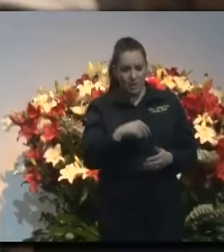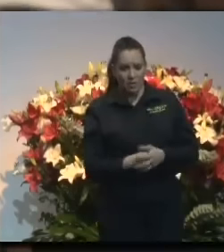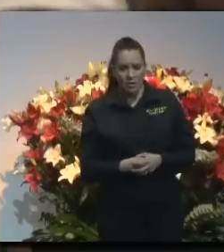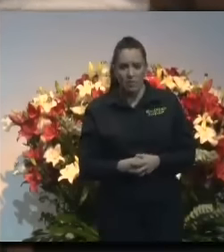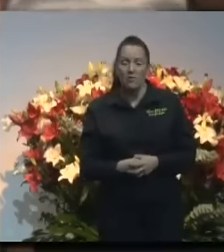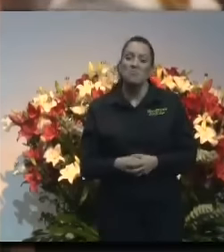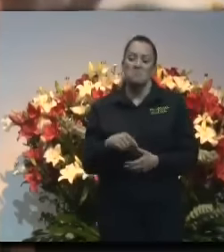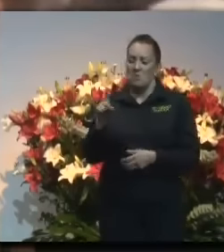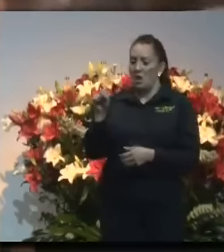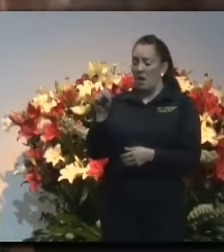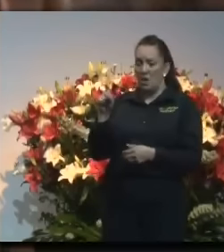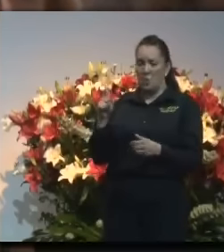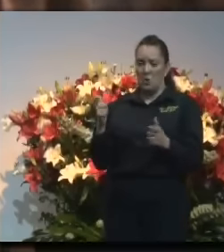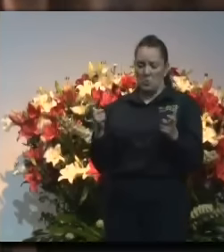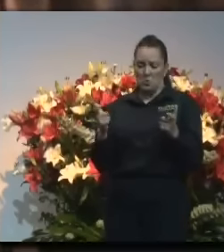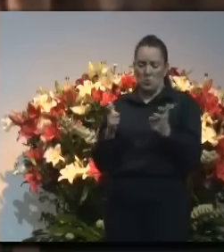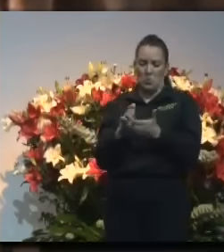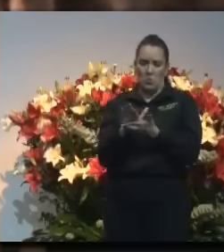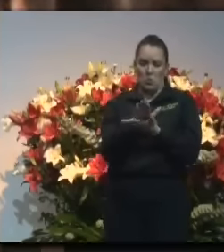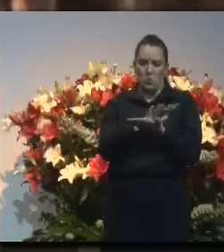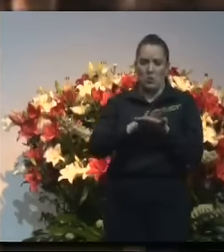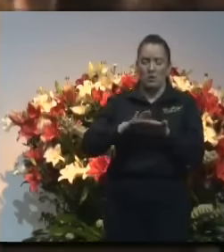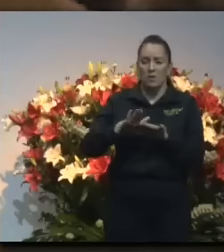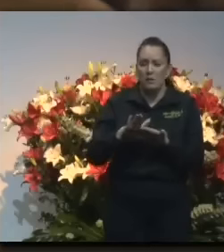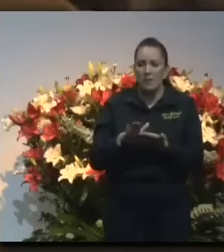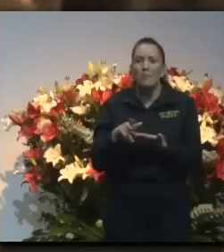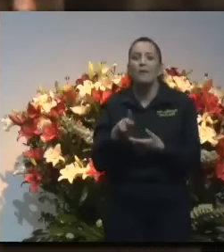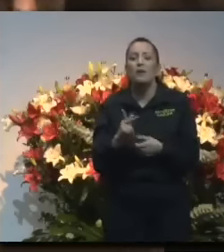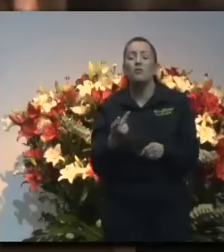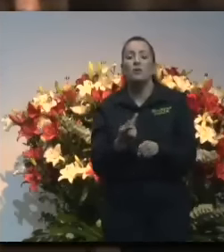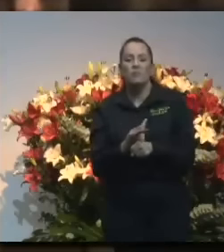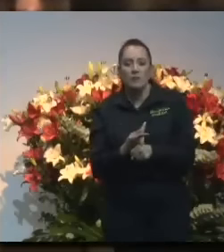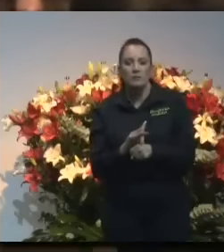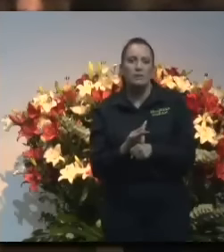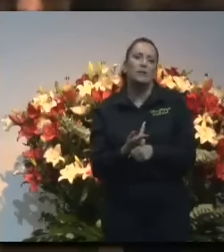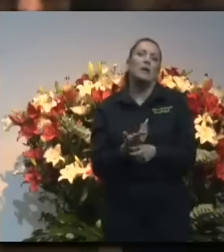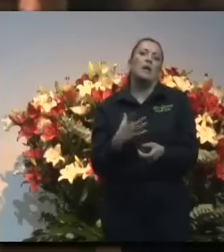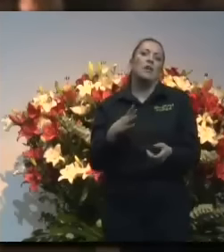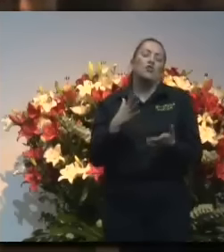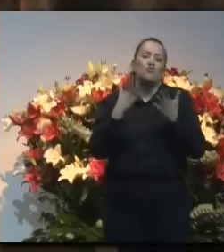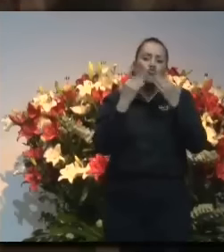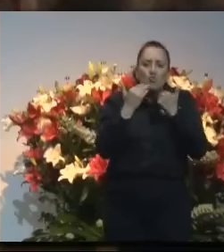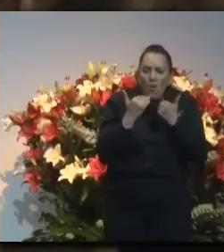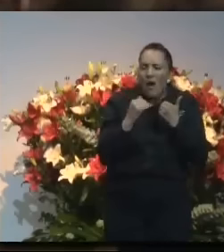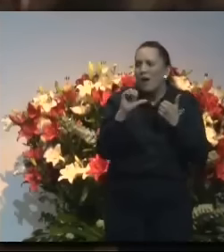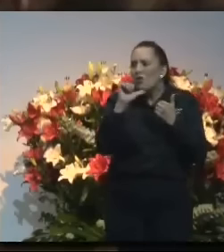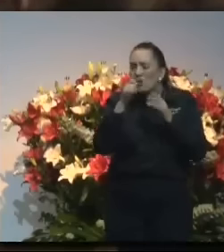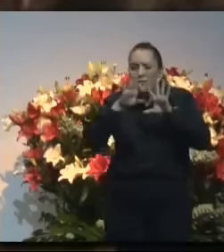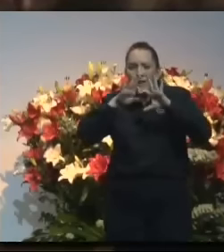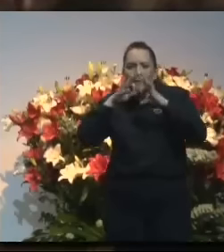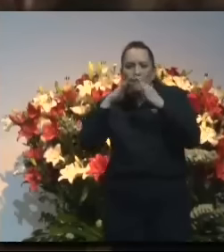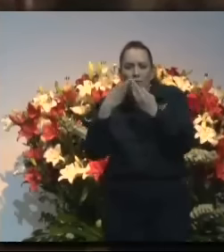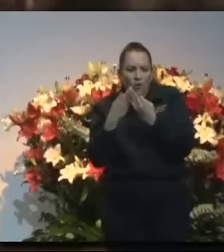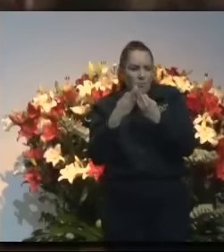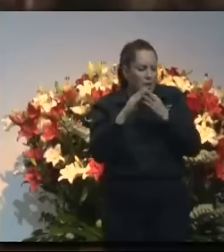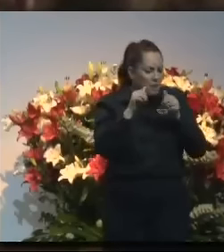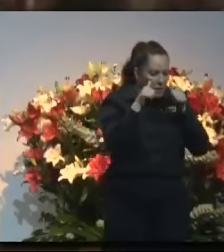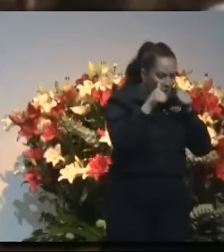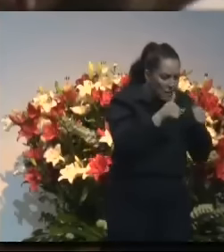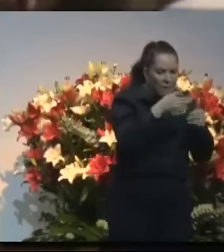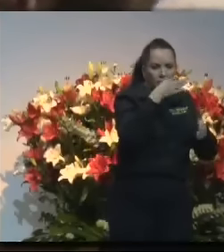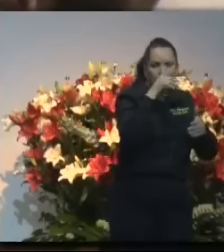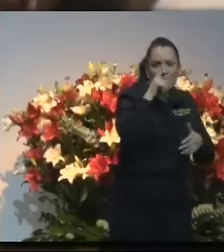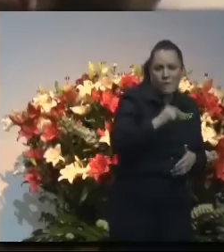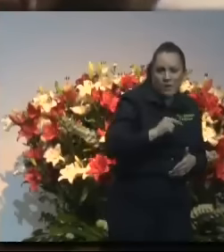agua. Podemos hablar, pero debate muchos temas, pero no existe un plan B cuando el mundo se trata.